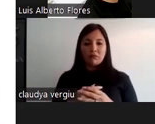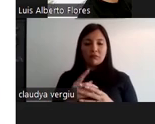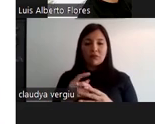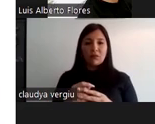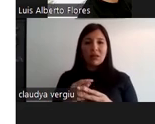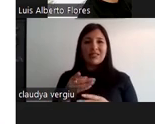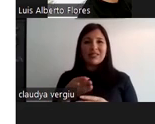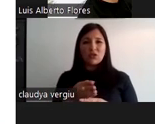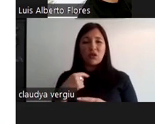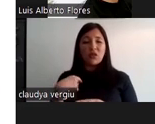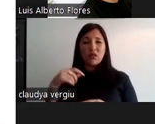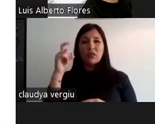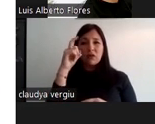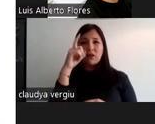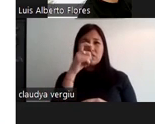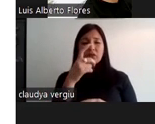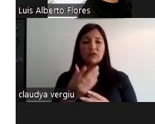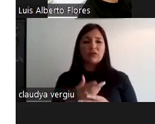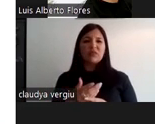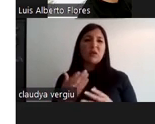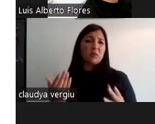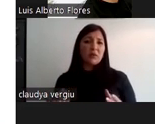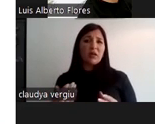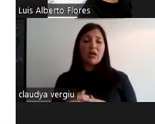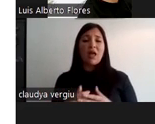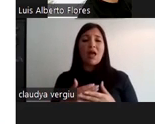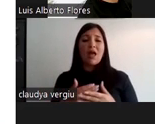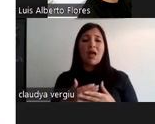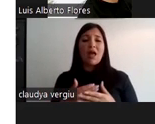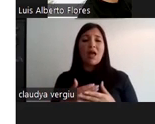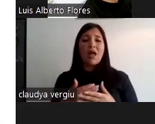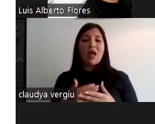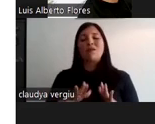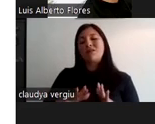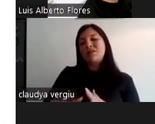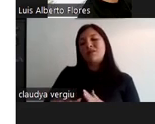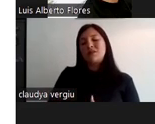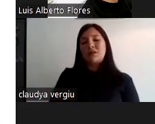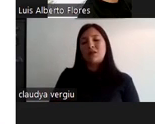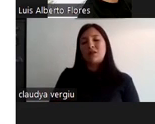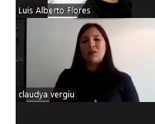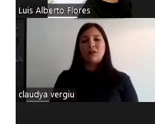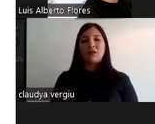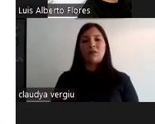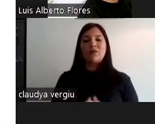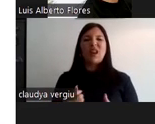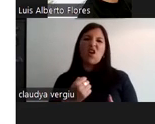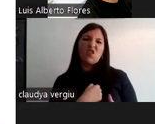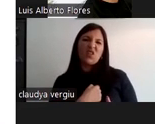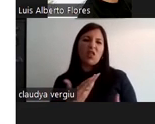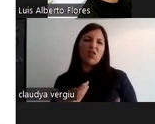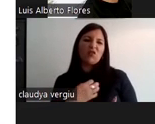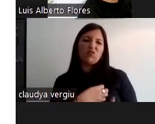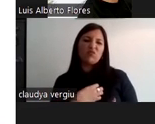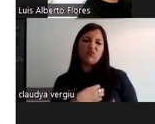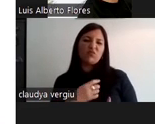estas situaciones difíciles para poder darle un servicio y que no se sienta afectado el